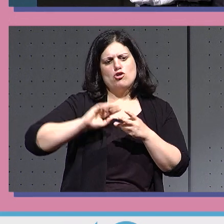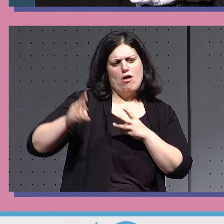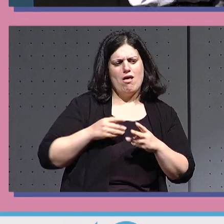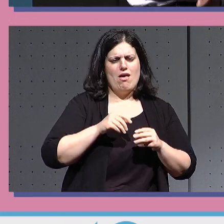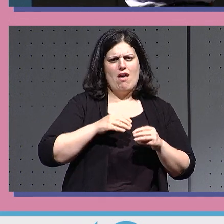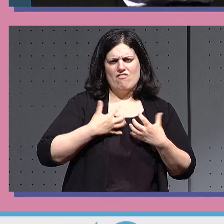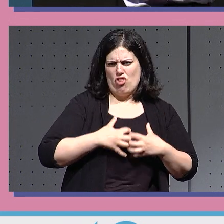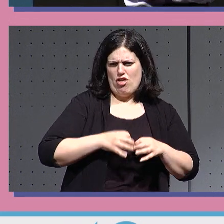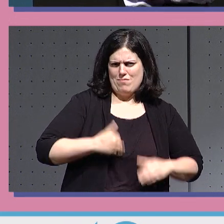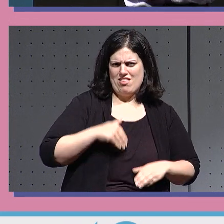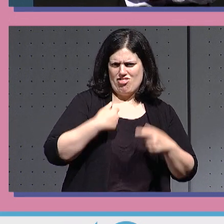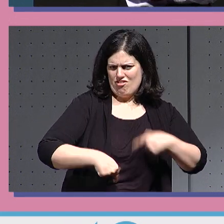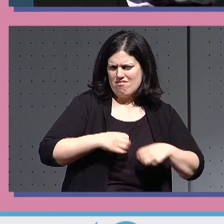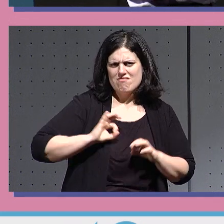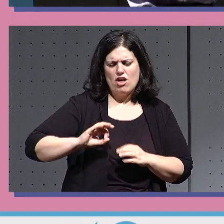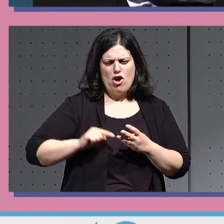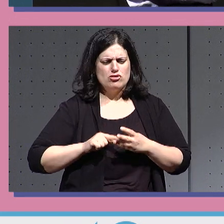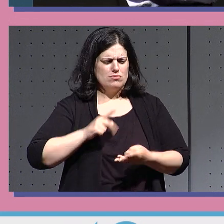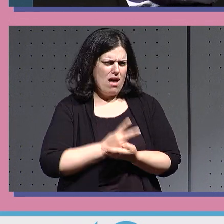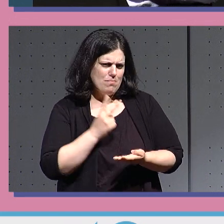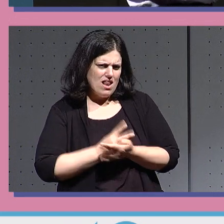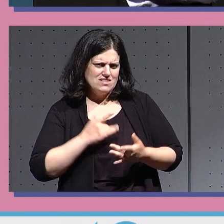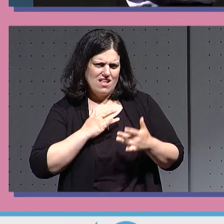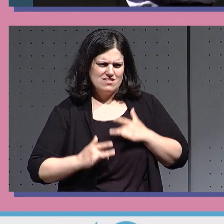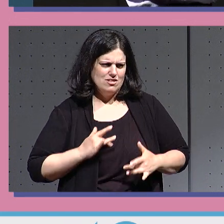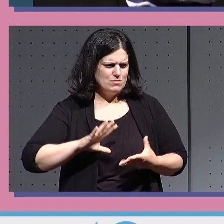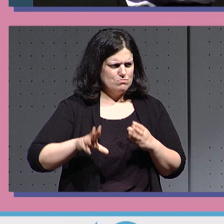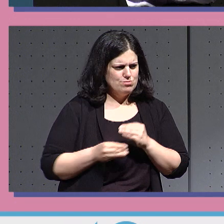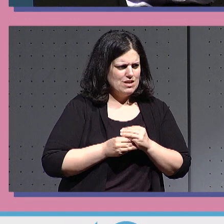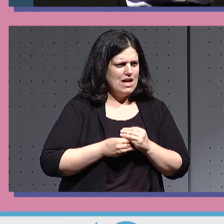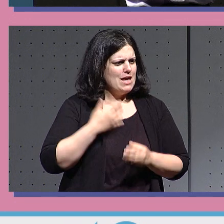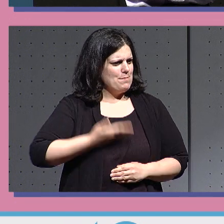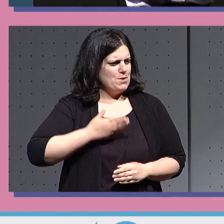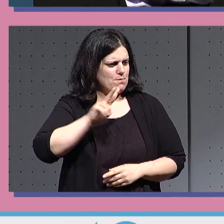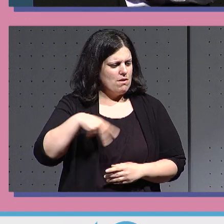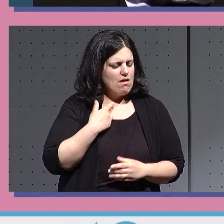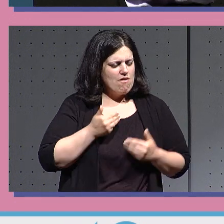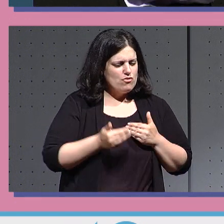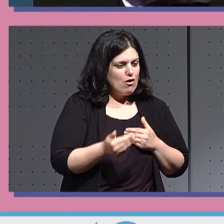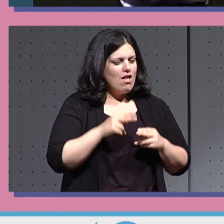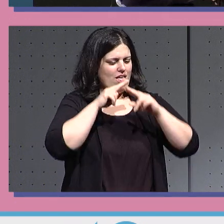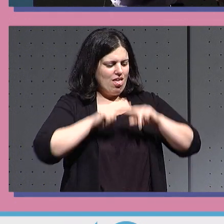corazón, otros con epilepsia. Esto es importante porque podemos predecir qué es lo que va a tener.